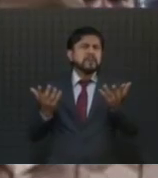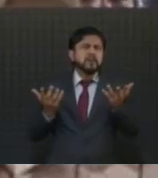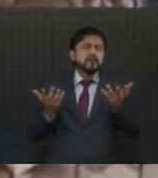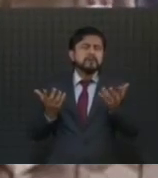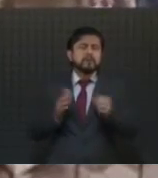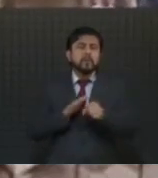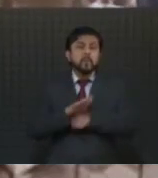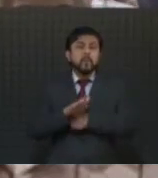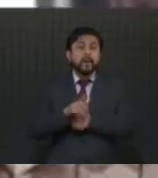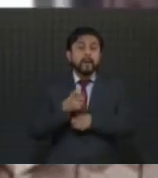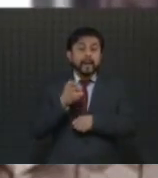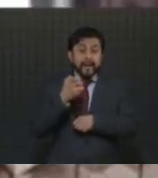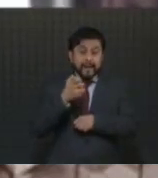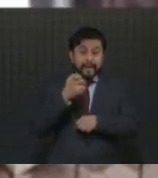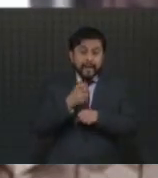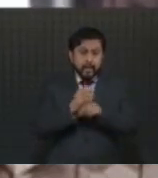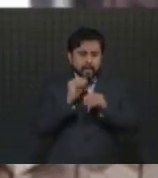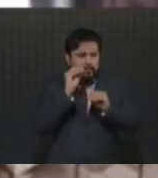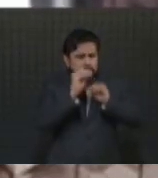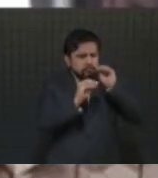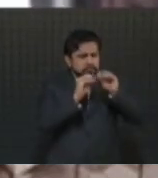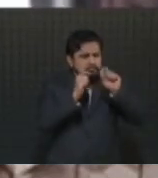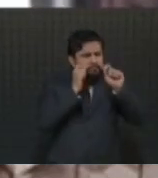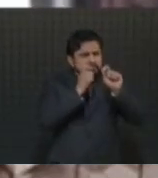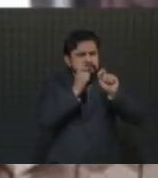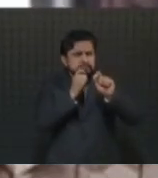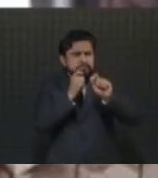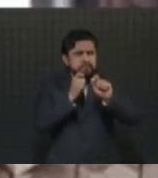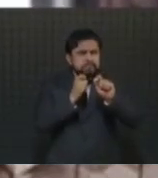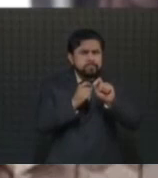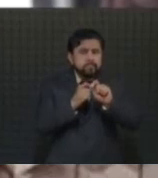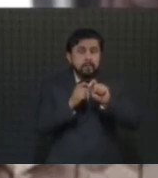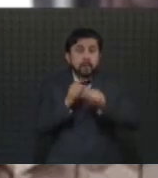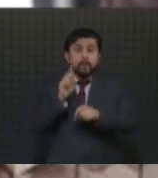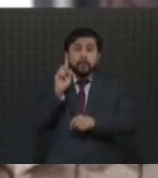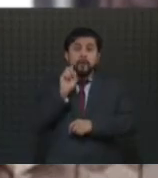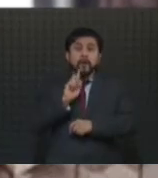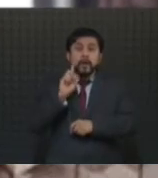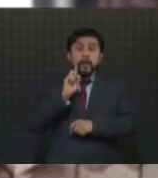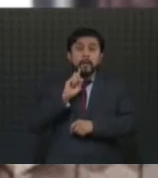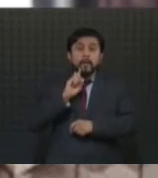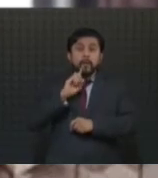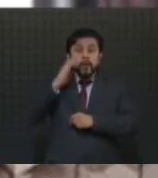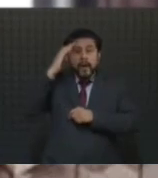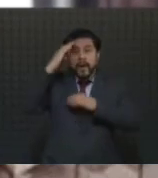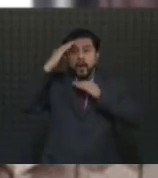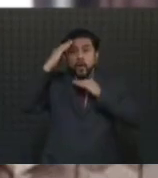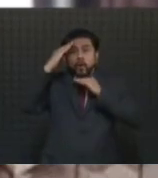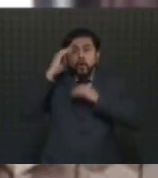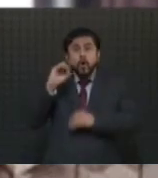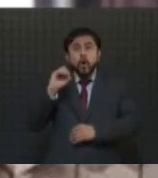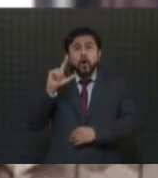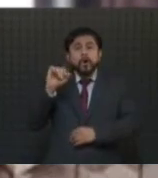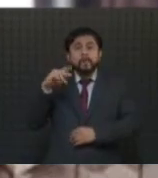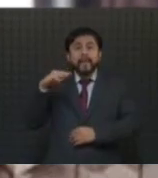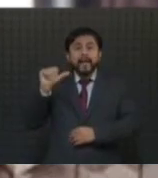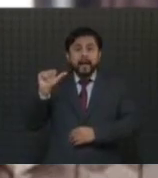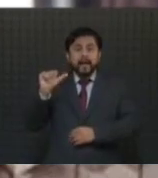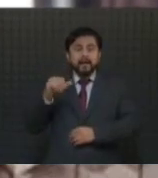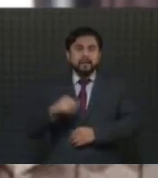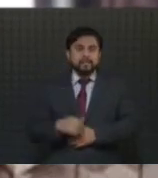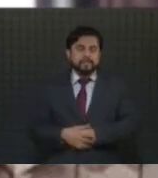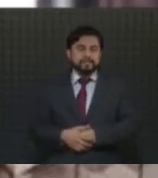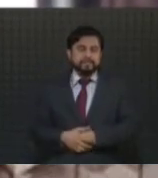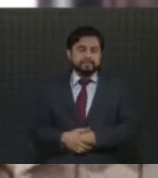de la mujer olmeca, que es el origen de los orígenes. Así que el día de